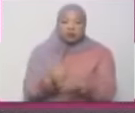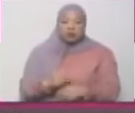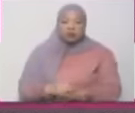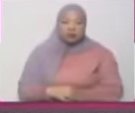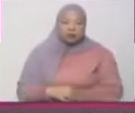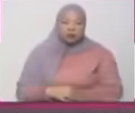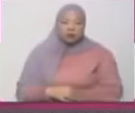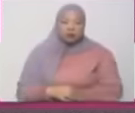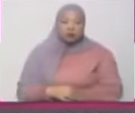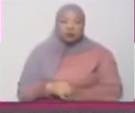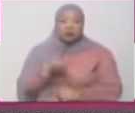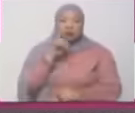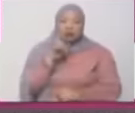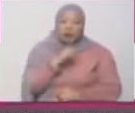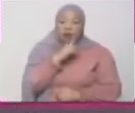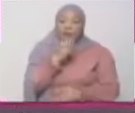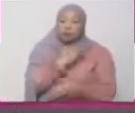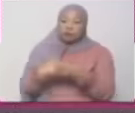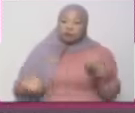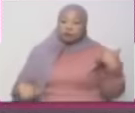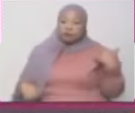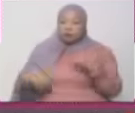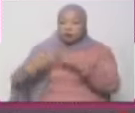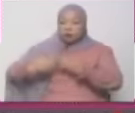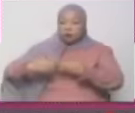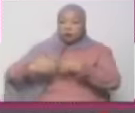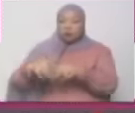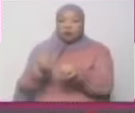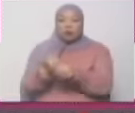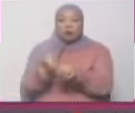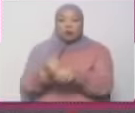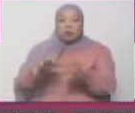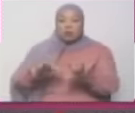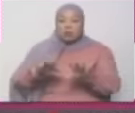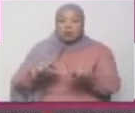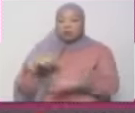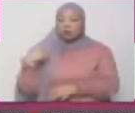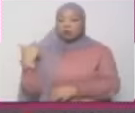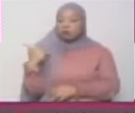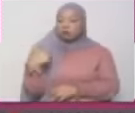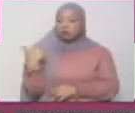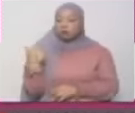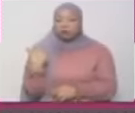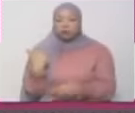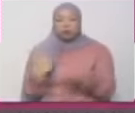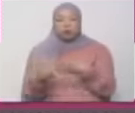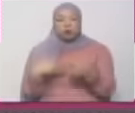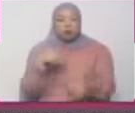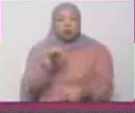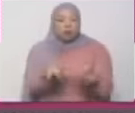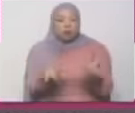Hay quienes los nombran presidente de una empresa y ya se creen dueño del mundo. Y lo primero es que buscan